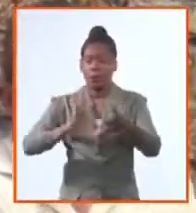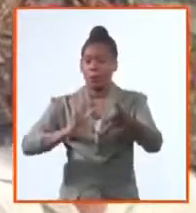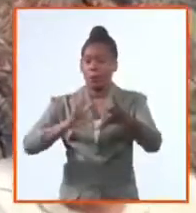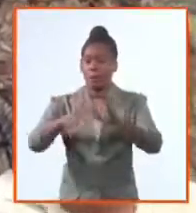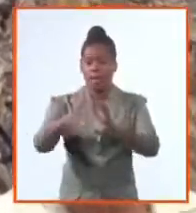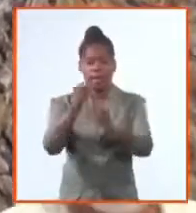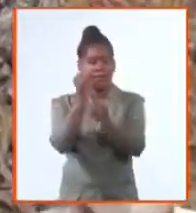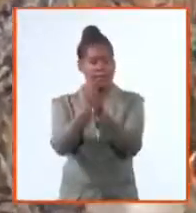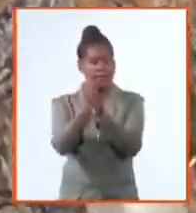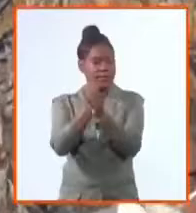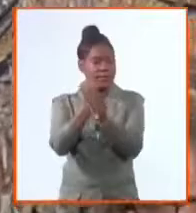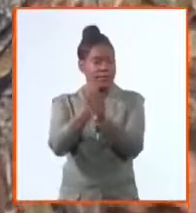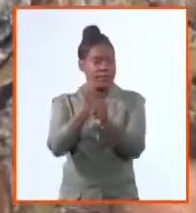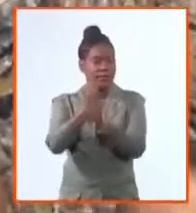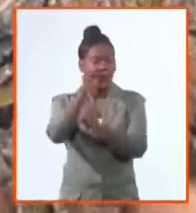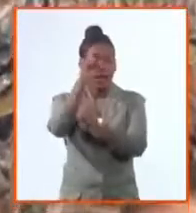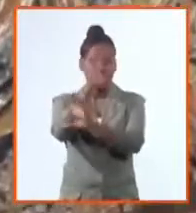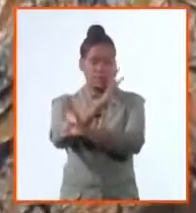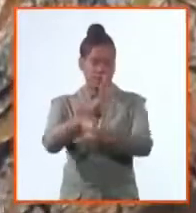complejidad